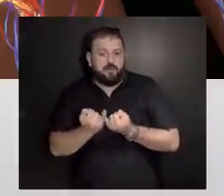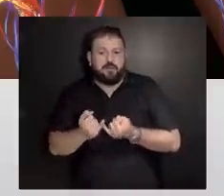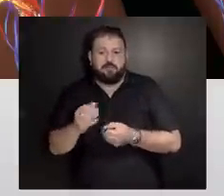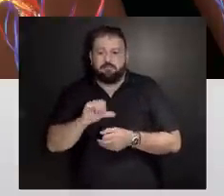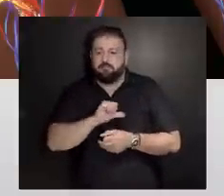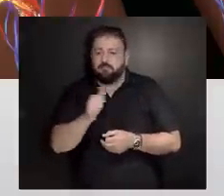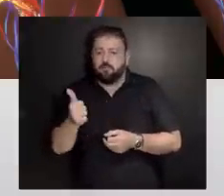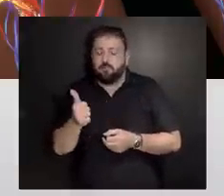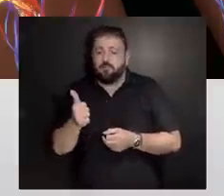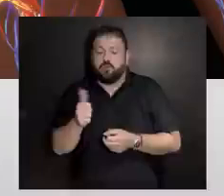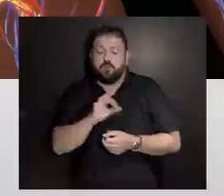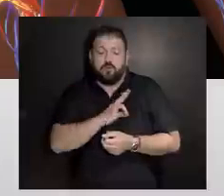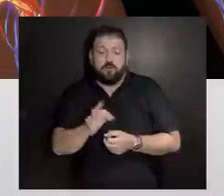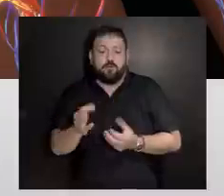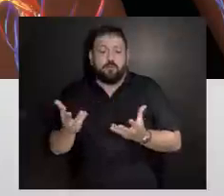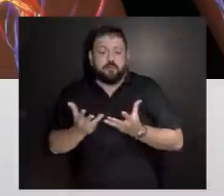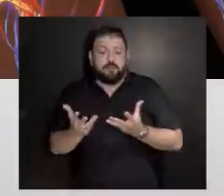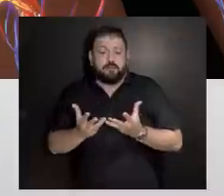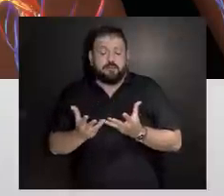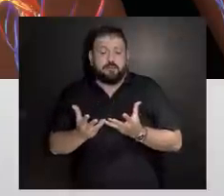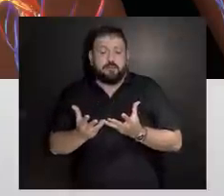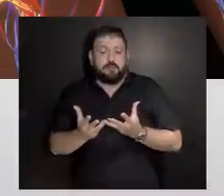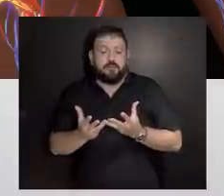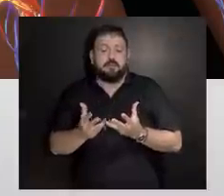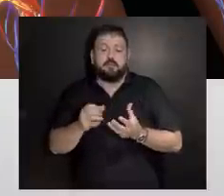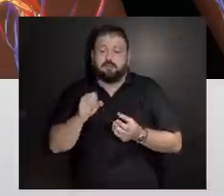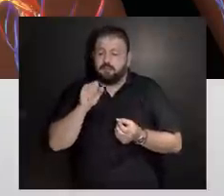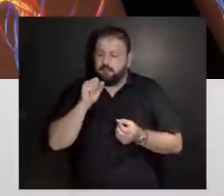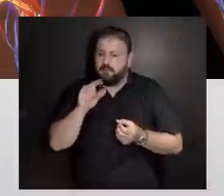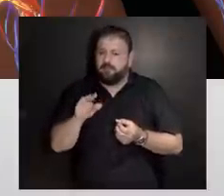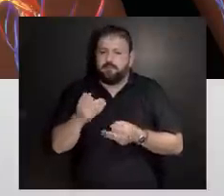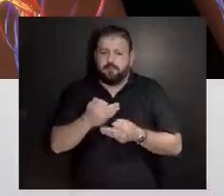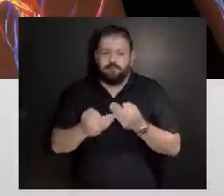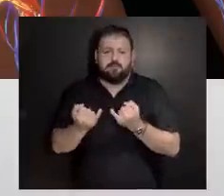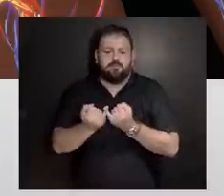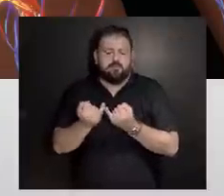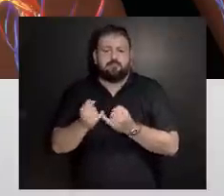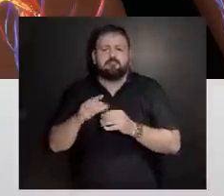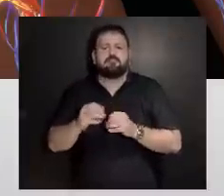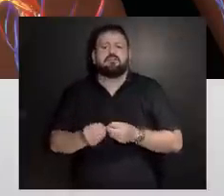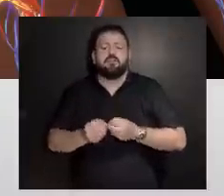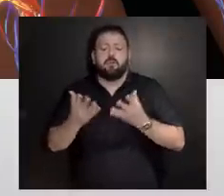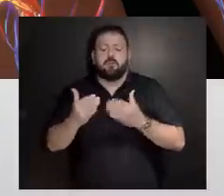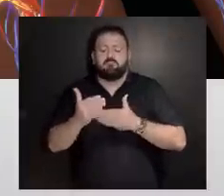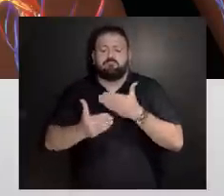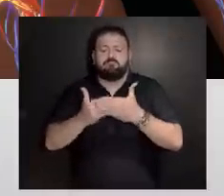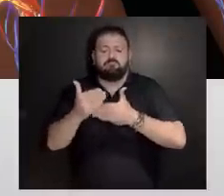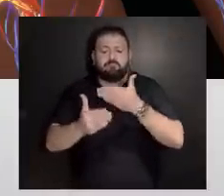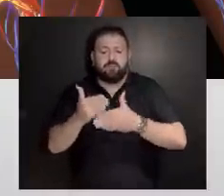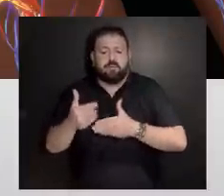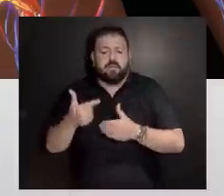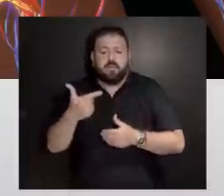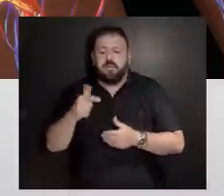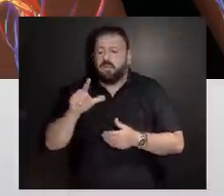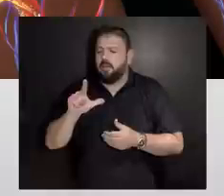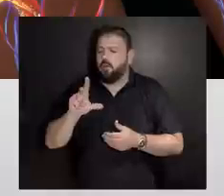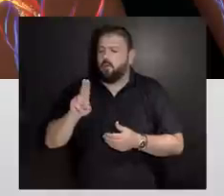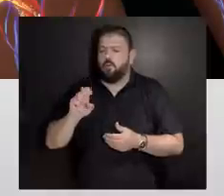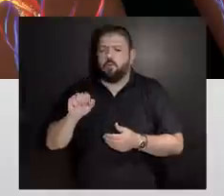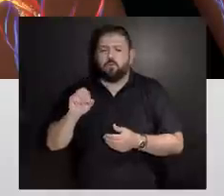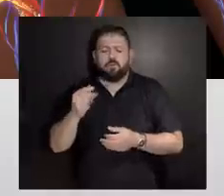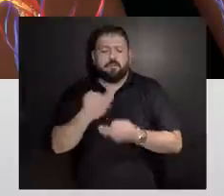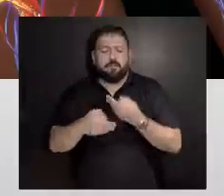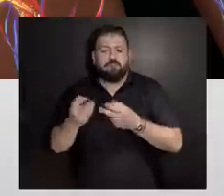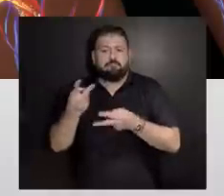va a hacer o sea, se estimula también ante el consumo o ante las cantidades de glucosa, y lo que hace es almacenar